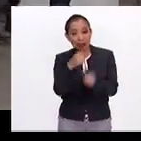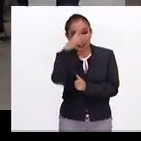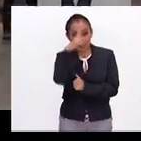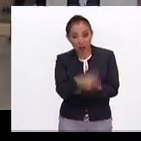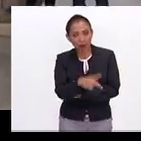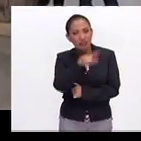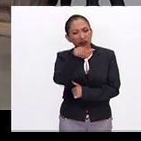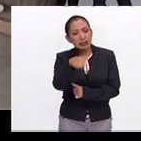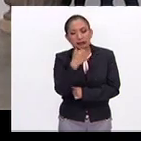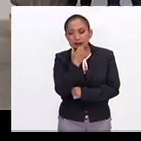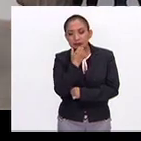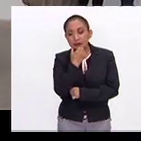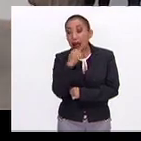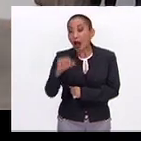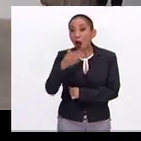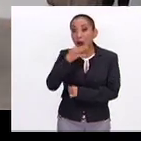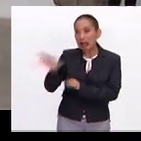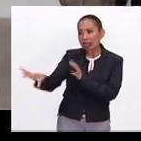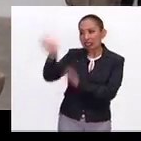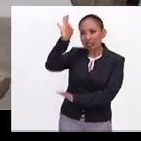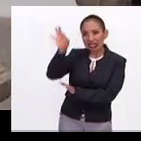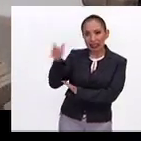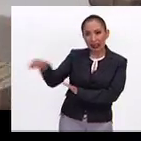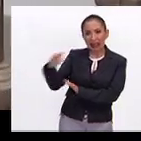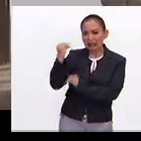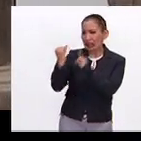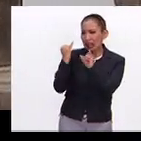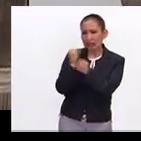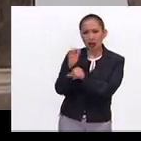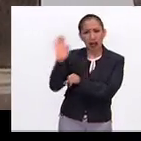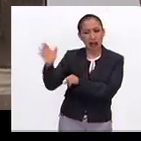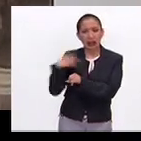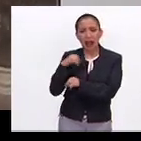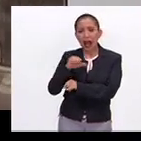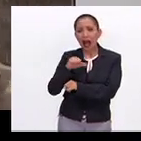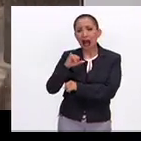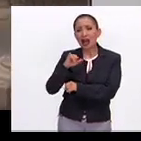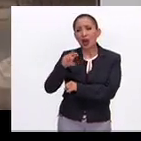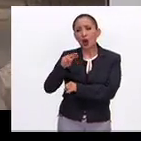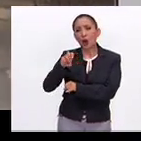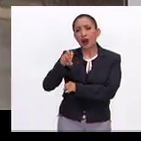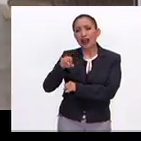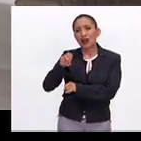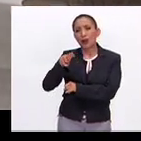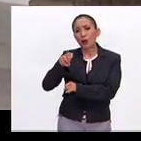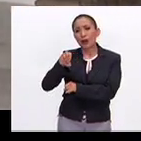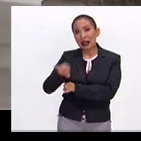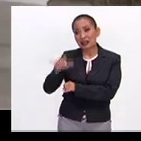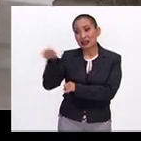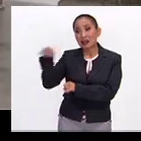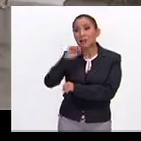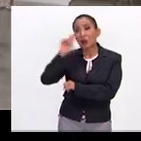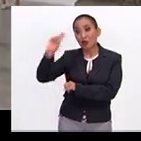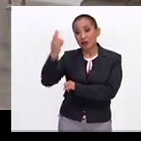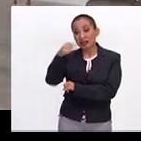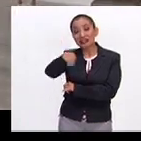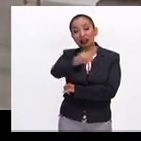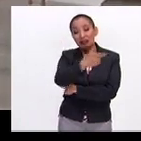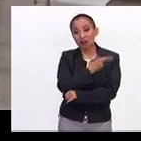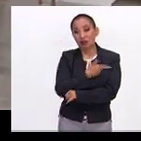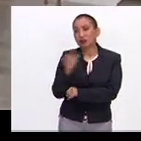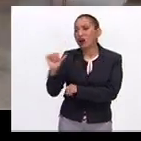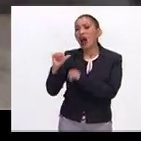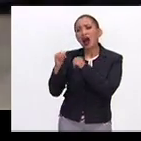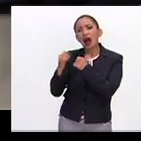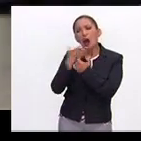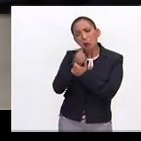Y luego, bueno, pues siguió ahorita un artista referencial de la escena internacional, que es Ai Weiwei, y que también es una exposición muy universitaria. Aunque sea un